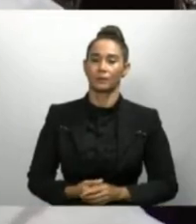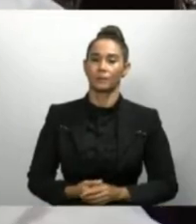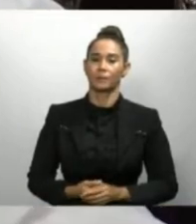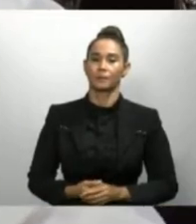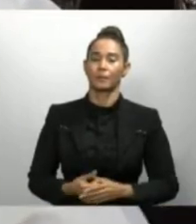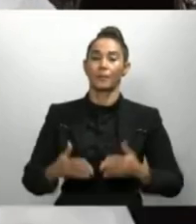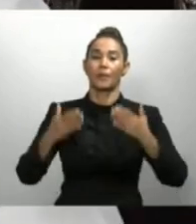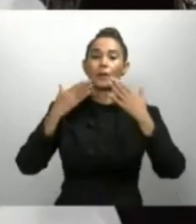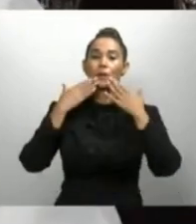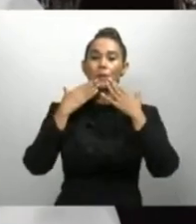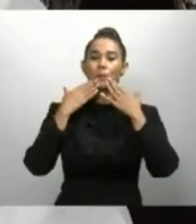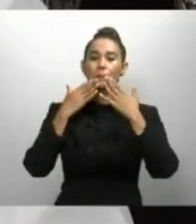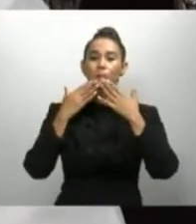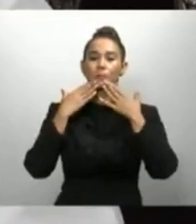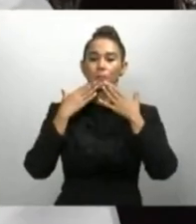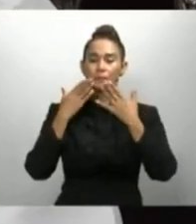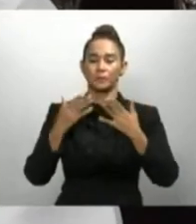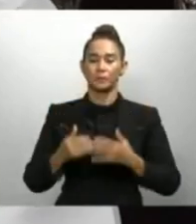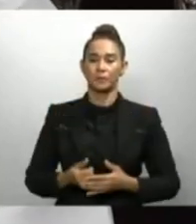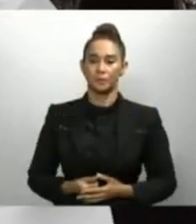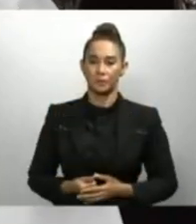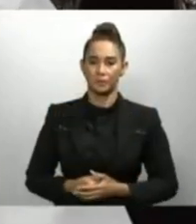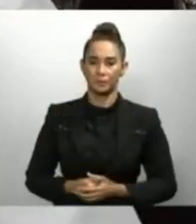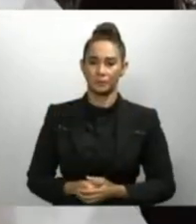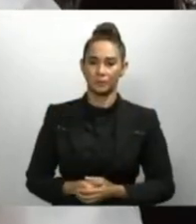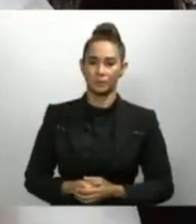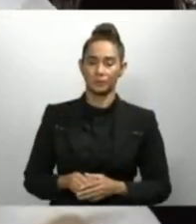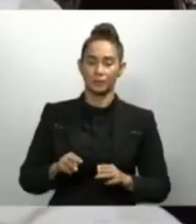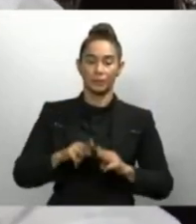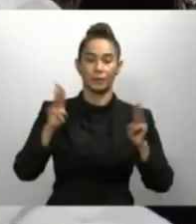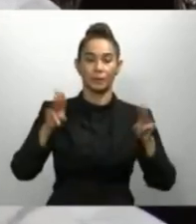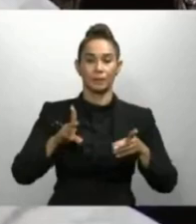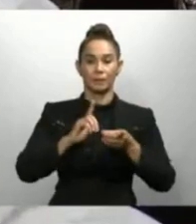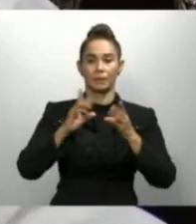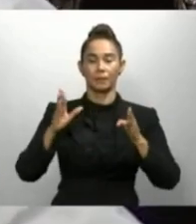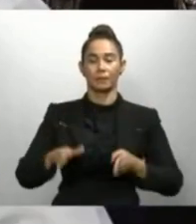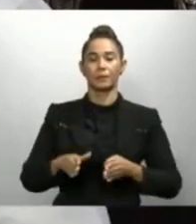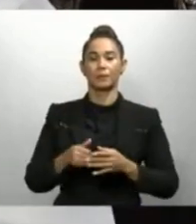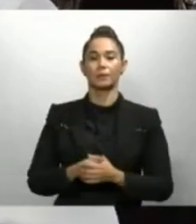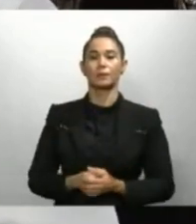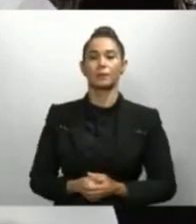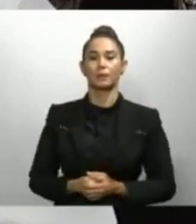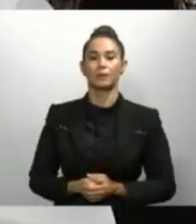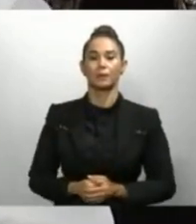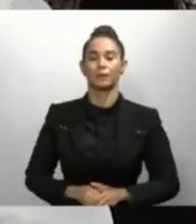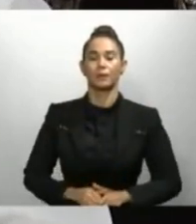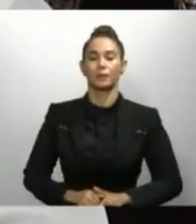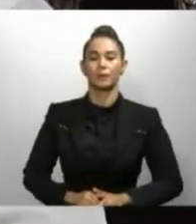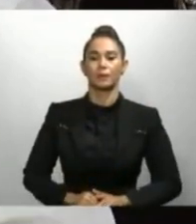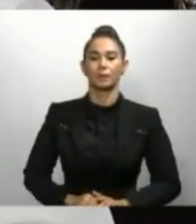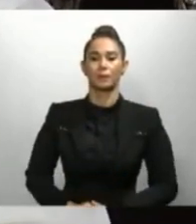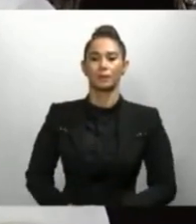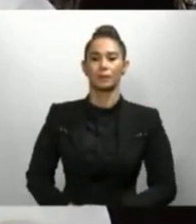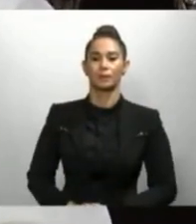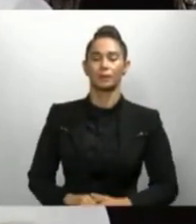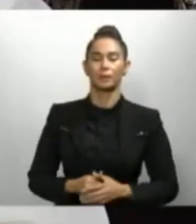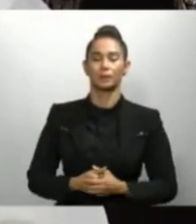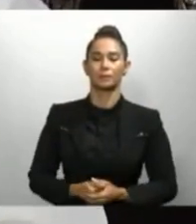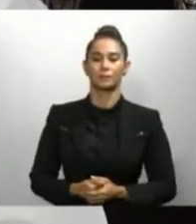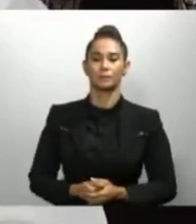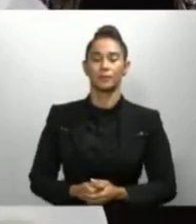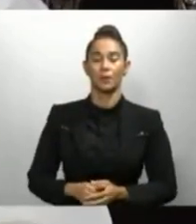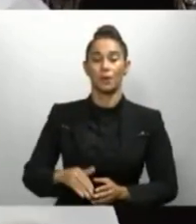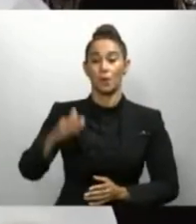Muchísimas gracias, vicepresidenta, ministros, directores, amigos de la prensa. Como es conocido de